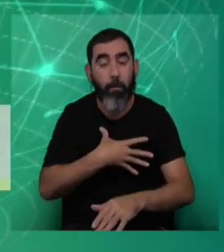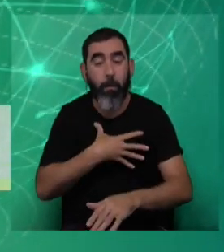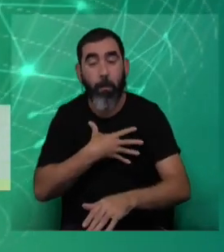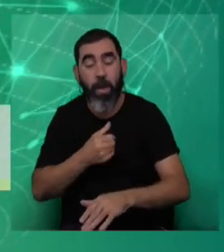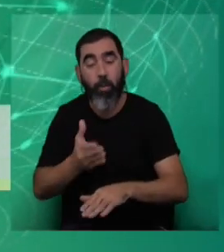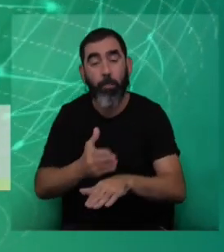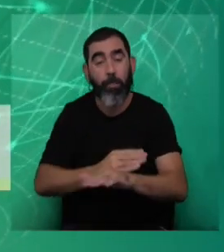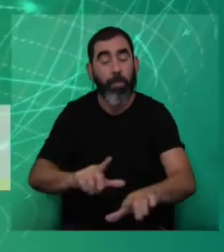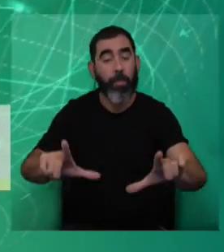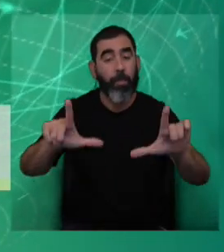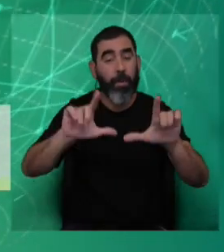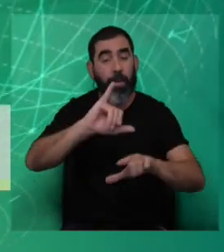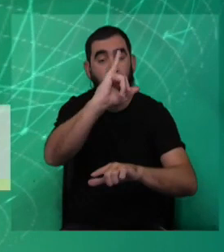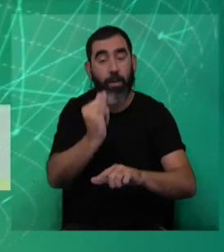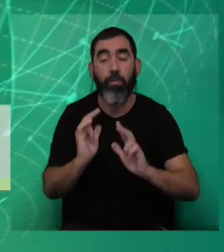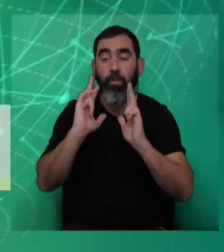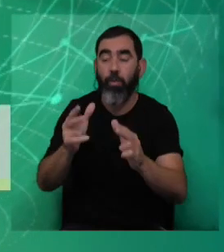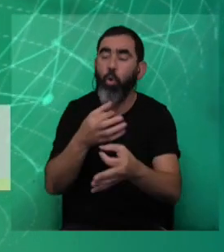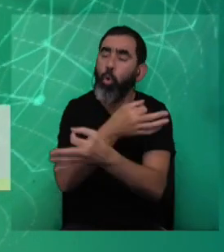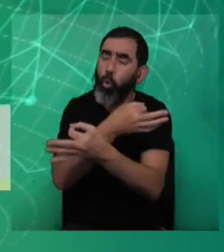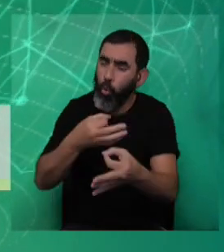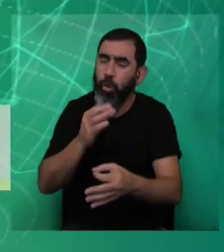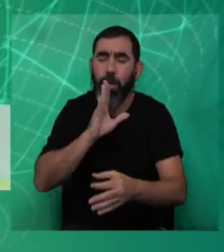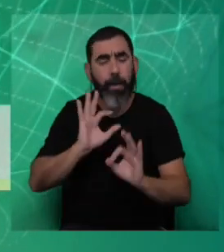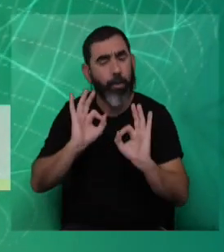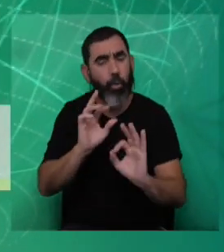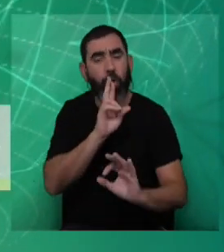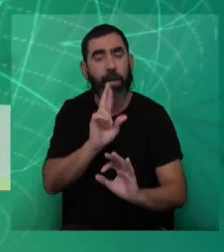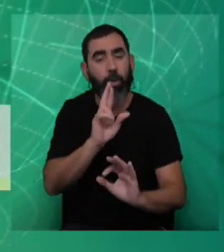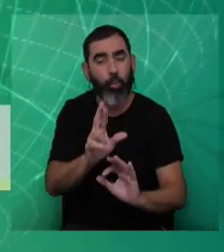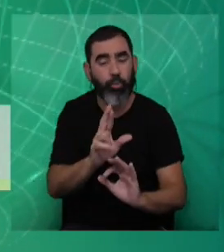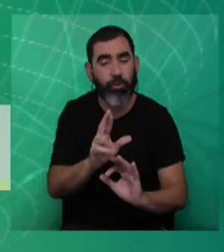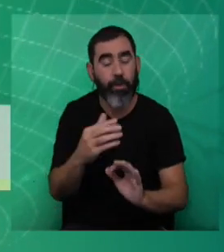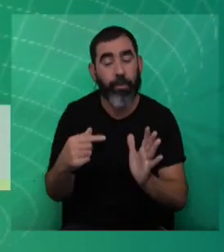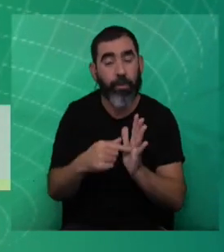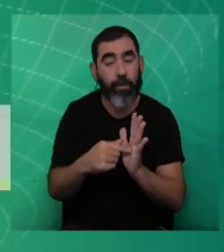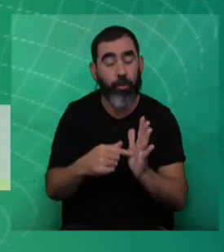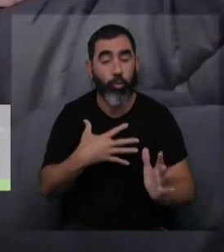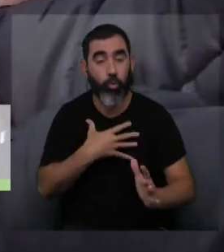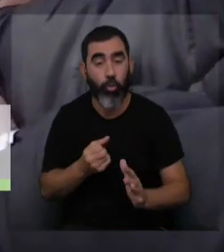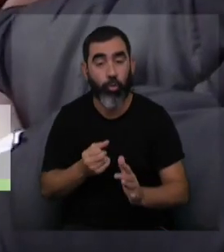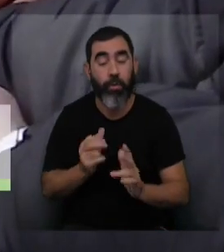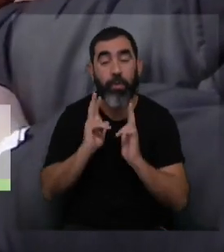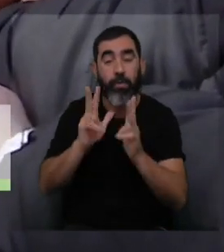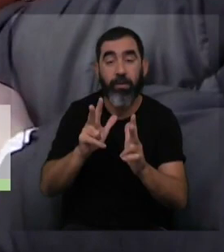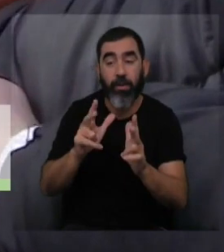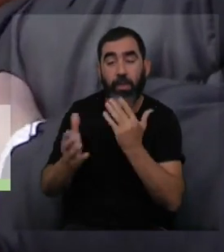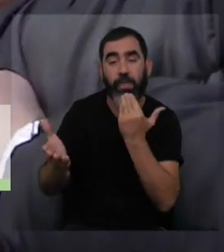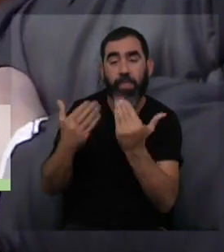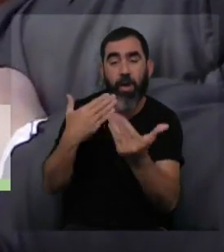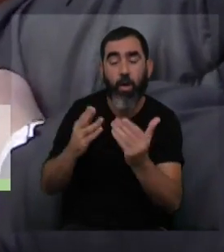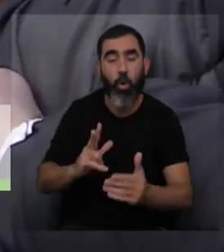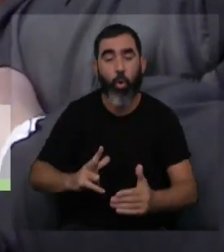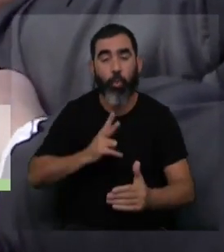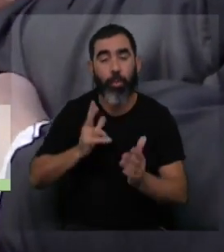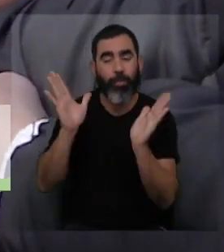el precandidato Álvaro Delgado dijo que le pareció correcta y prudente la renuncia de Iturralde al directorio blanco. Agregó que ese tipo de conversaciones